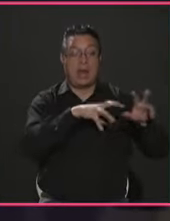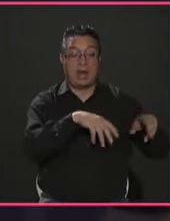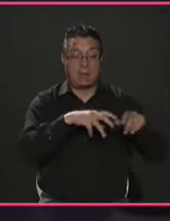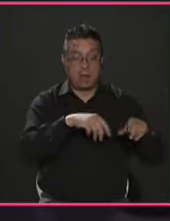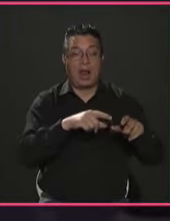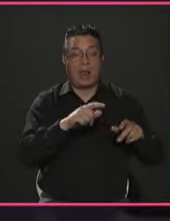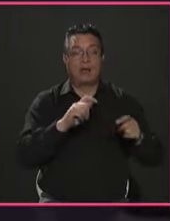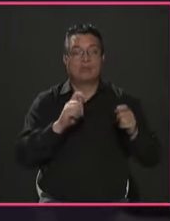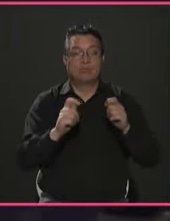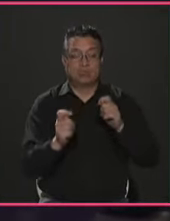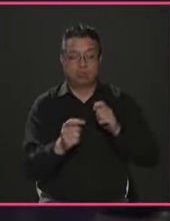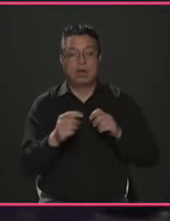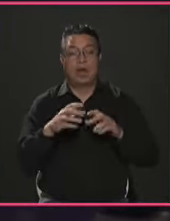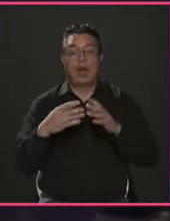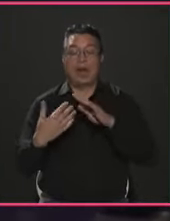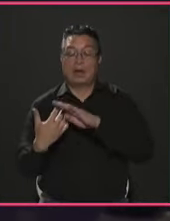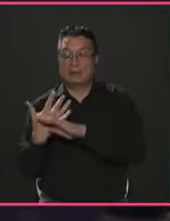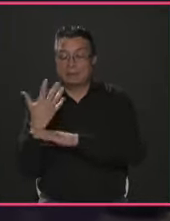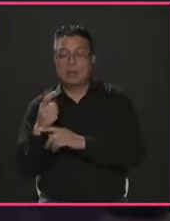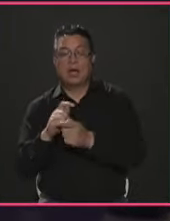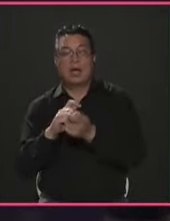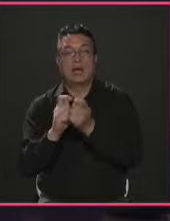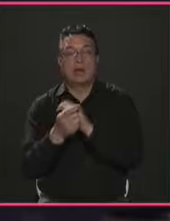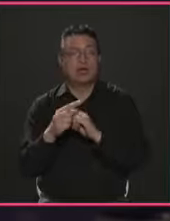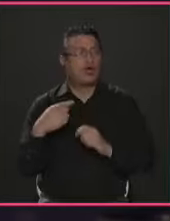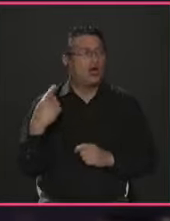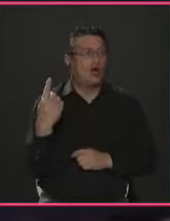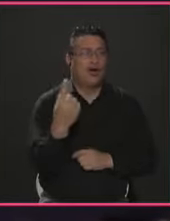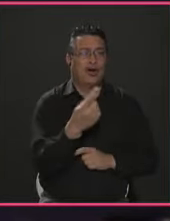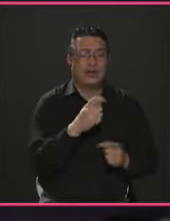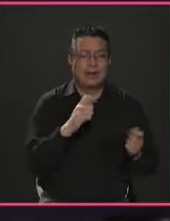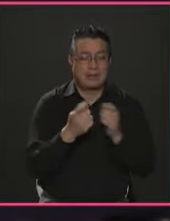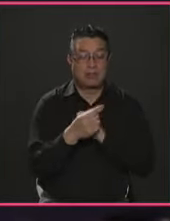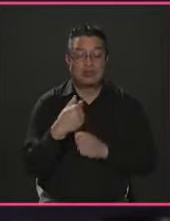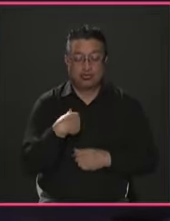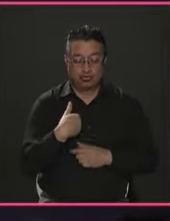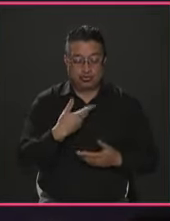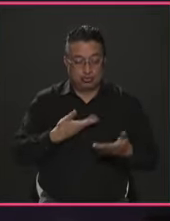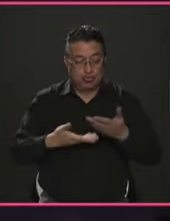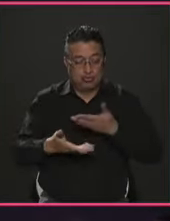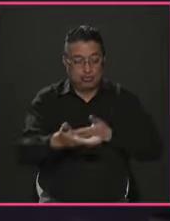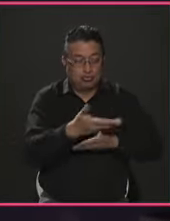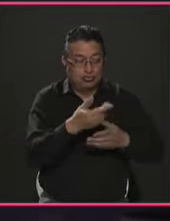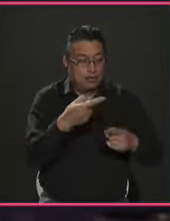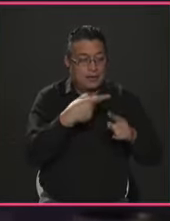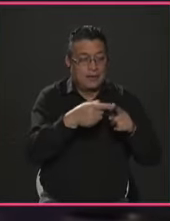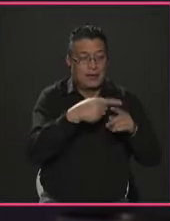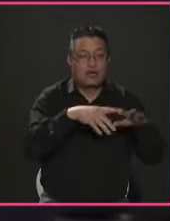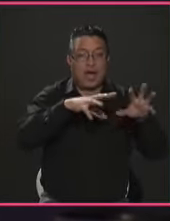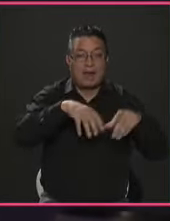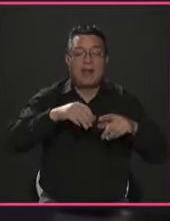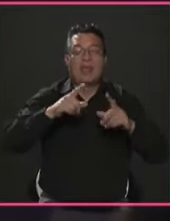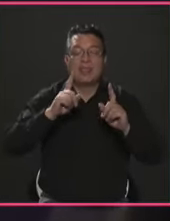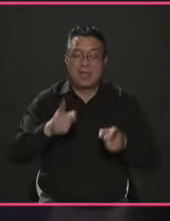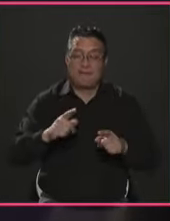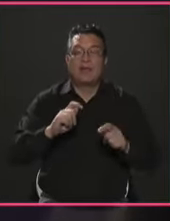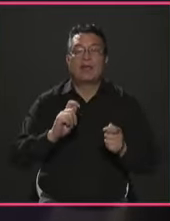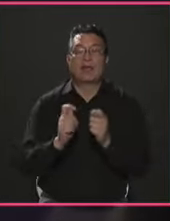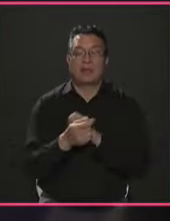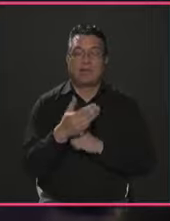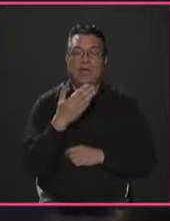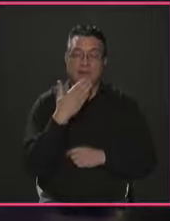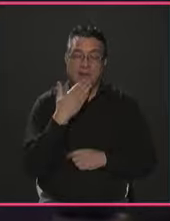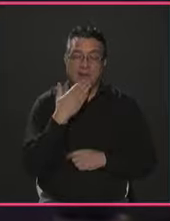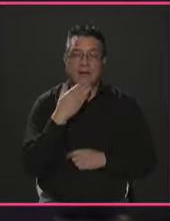las plantas y va cambiando todo el medio ambiente Entonces tenemos que cambiar la manera en la que nosotros nos relacionamos con distintos mamíferos del mundo lo que